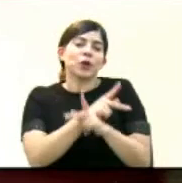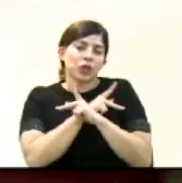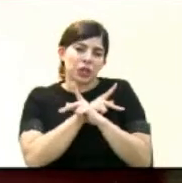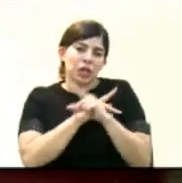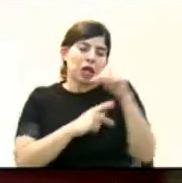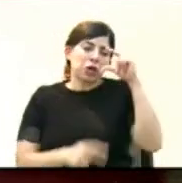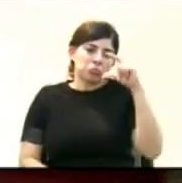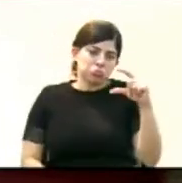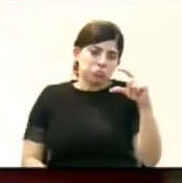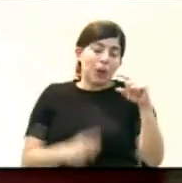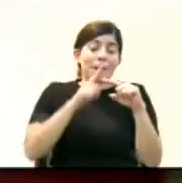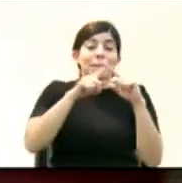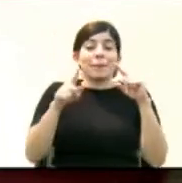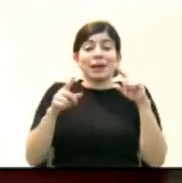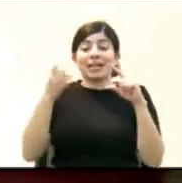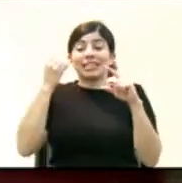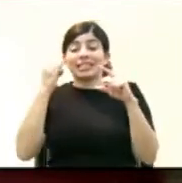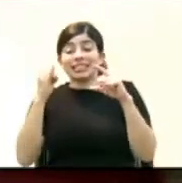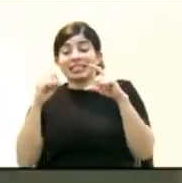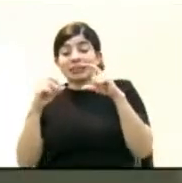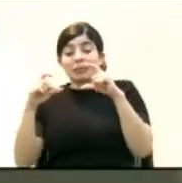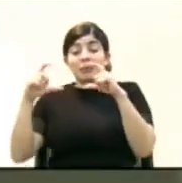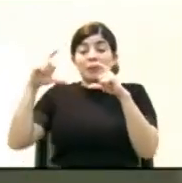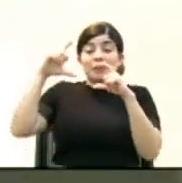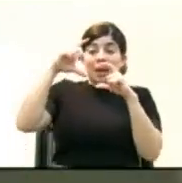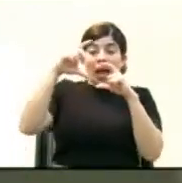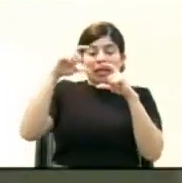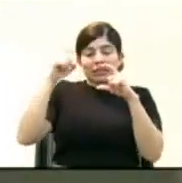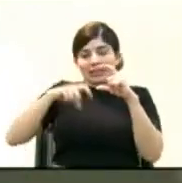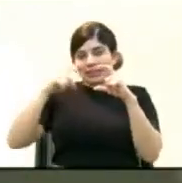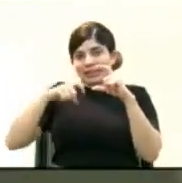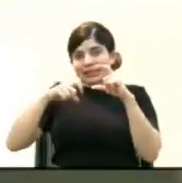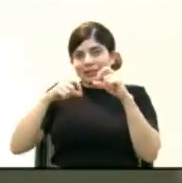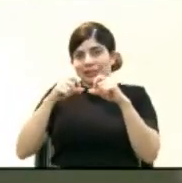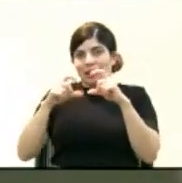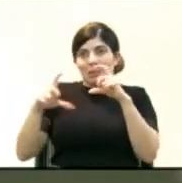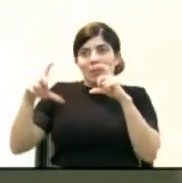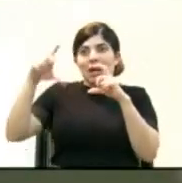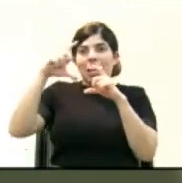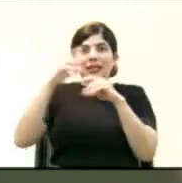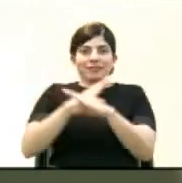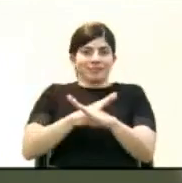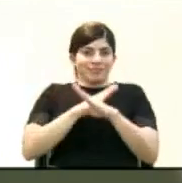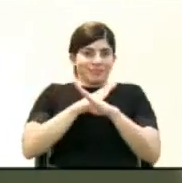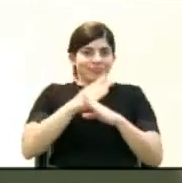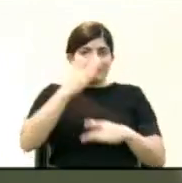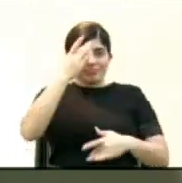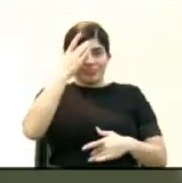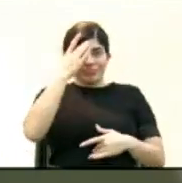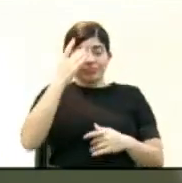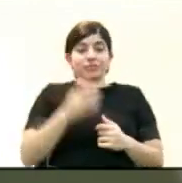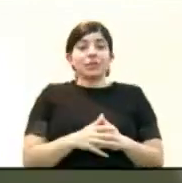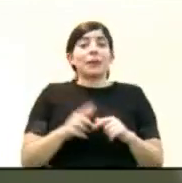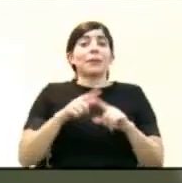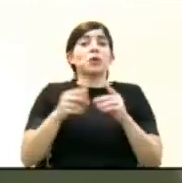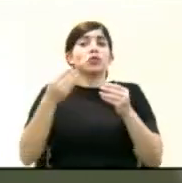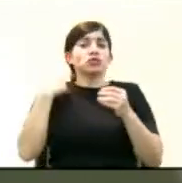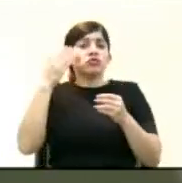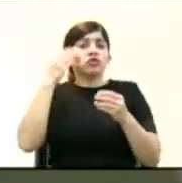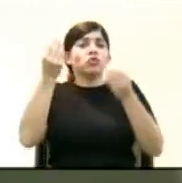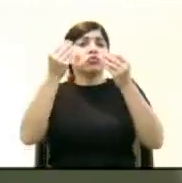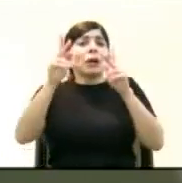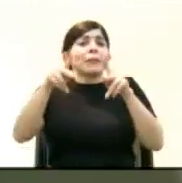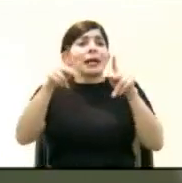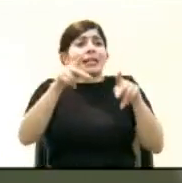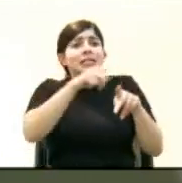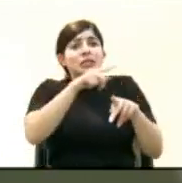protección más alta que se requiere. Entonces, sí, aunque porcentualmente muchas personas no se